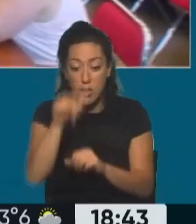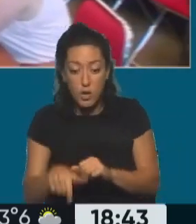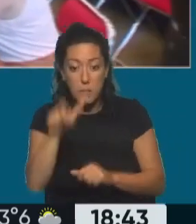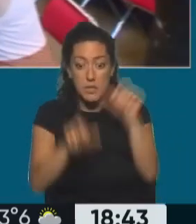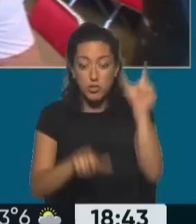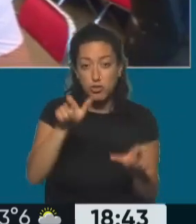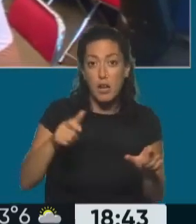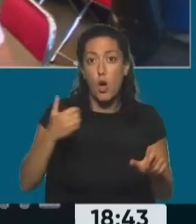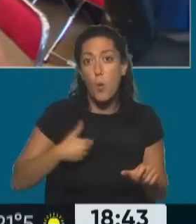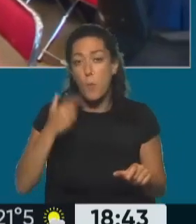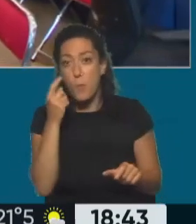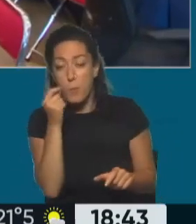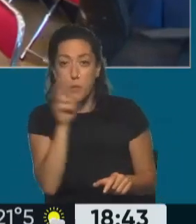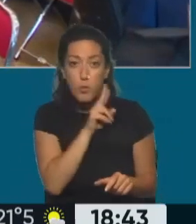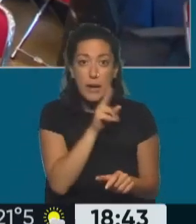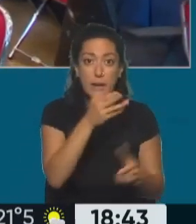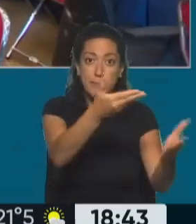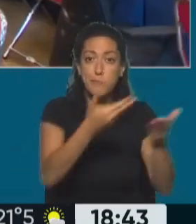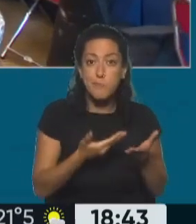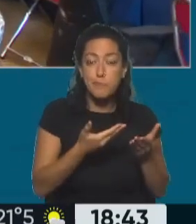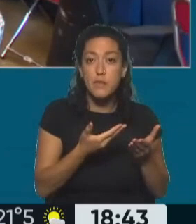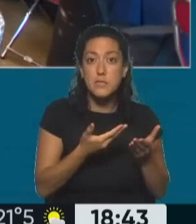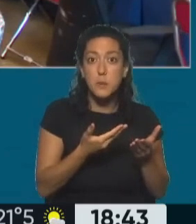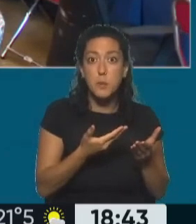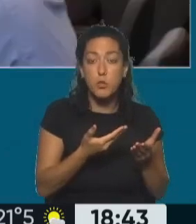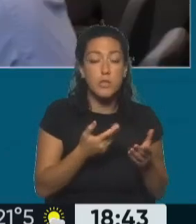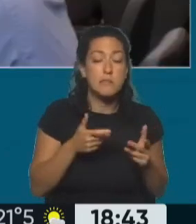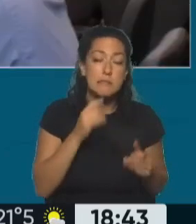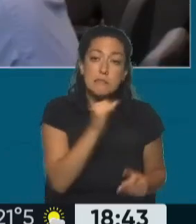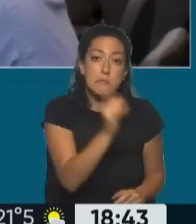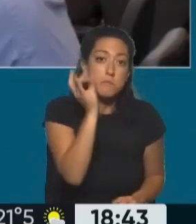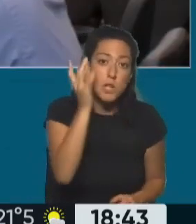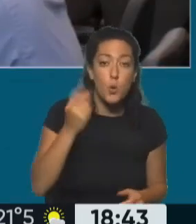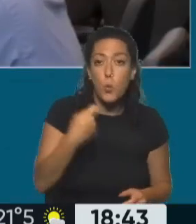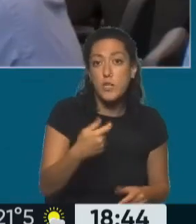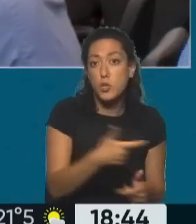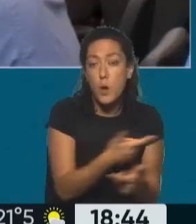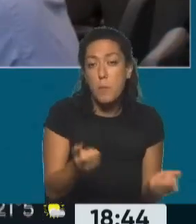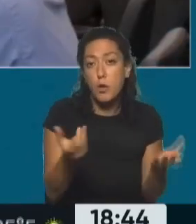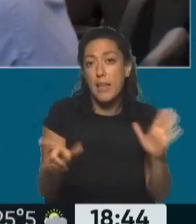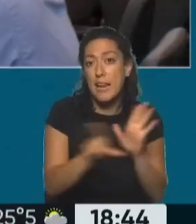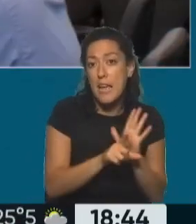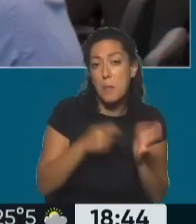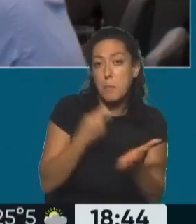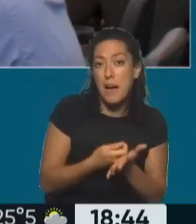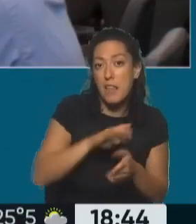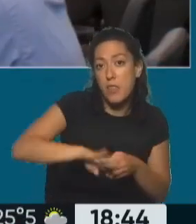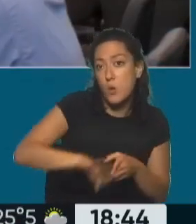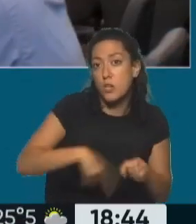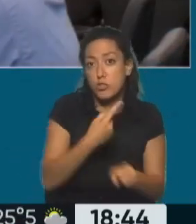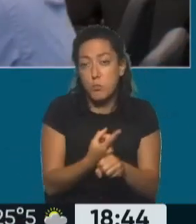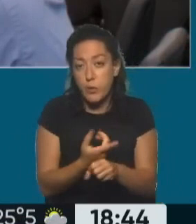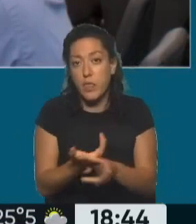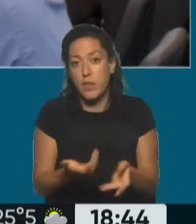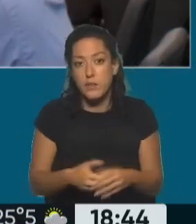provincia y permite a unos 48.000 cordobeses evitar la realización del trámite para dar fe de vida como requisito para el cobro de sus